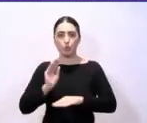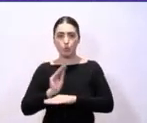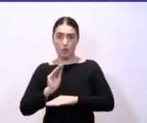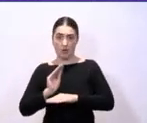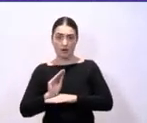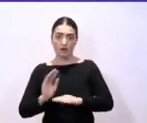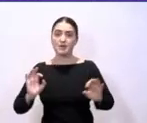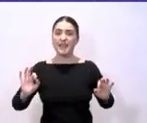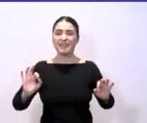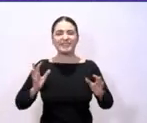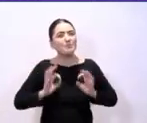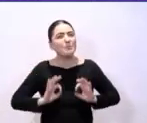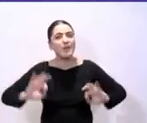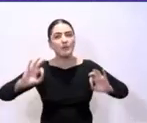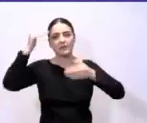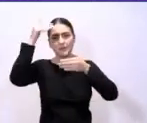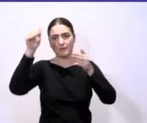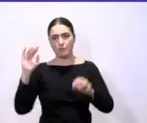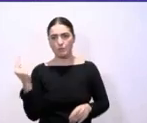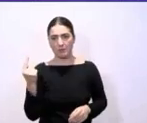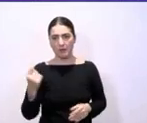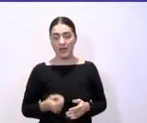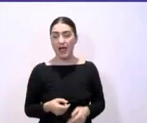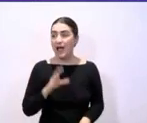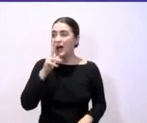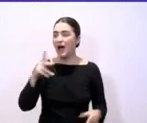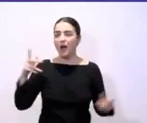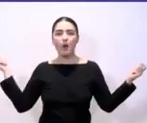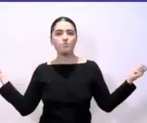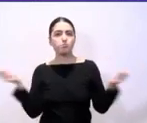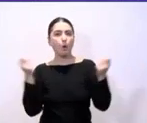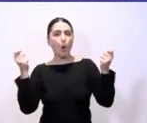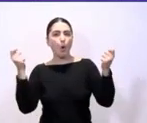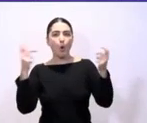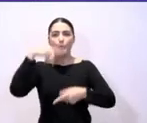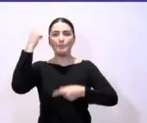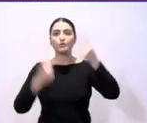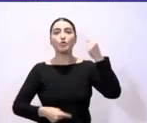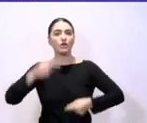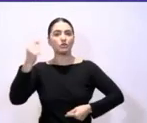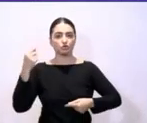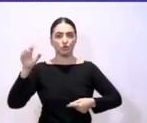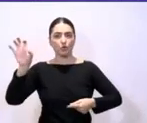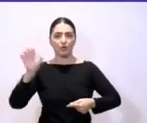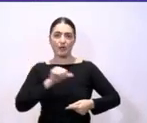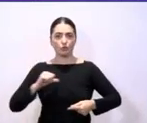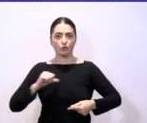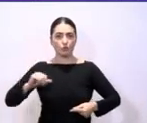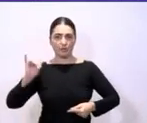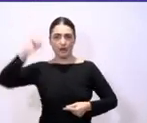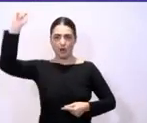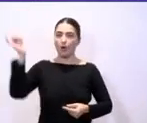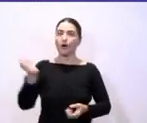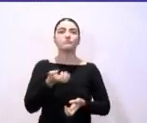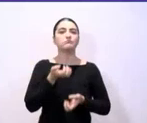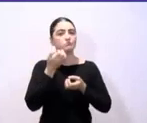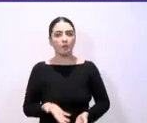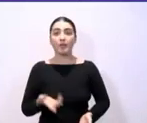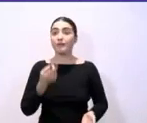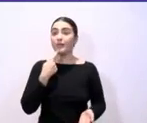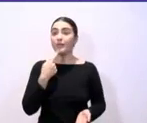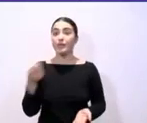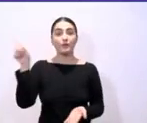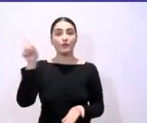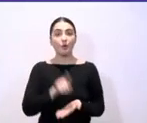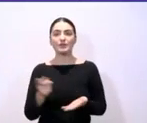especialmente, la atención primaria. Ahora anuncian a bombo y platillo los presupuestos de nuestra comunidad autónoma. Muy bien. Y dicen nuevamente que